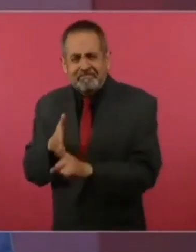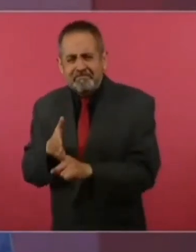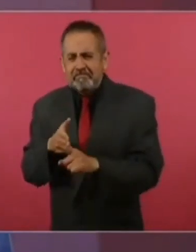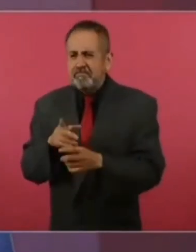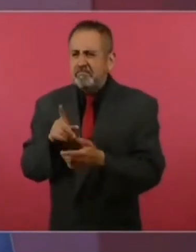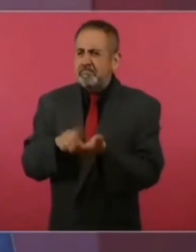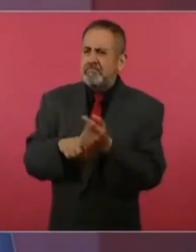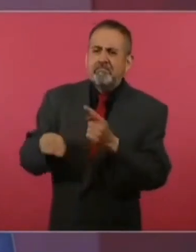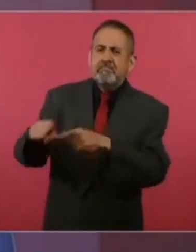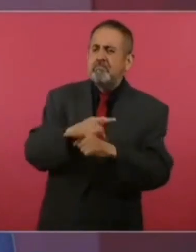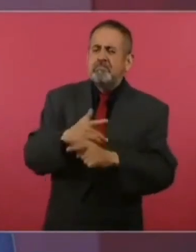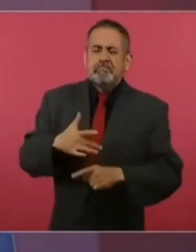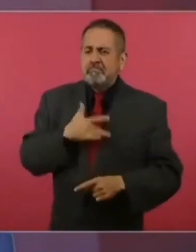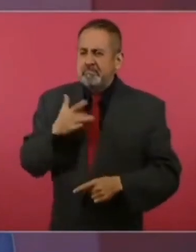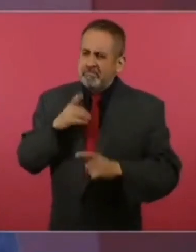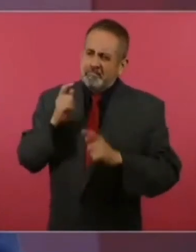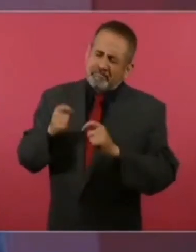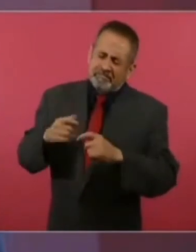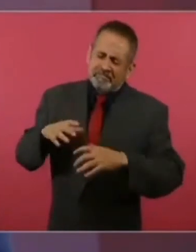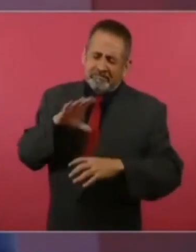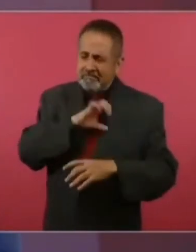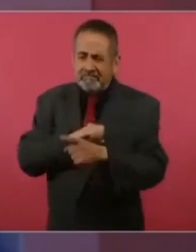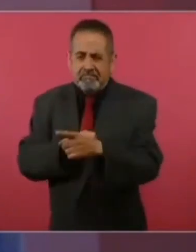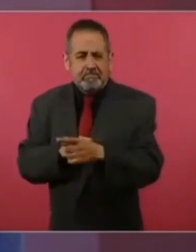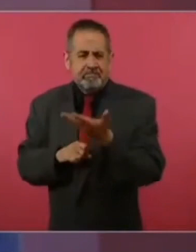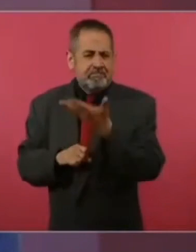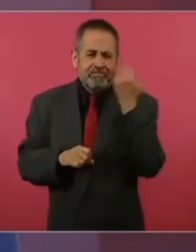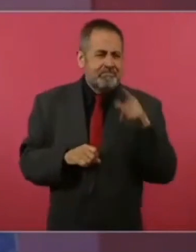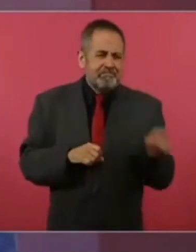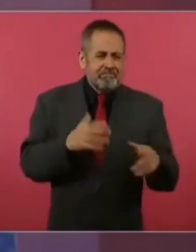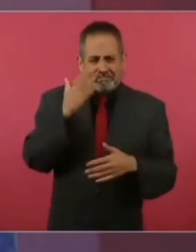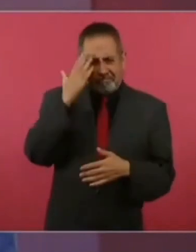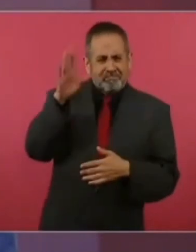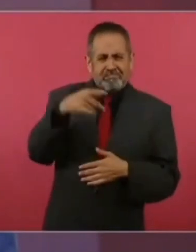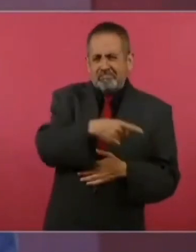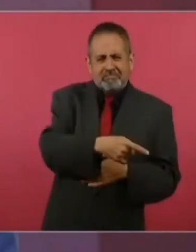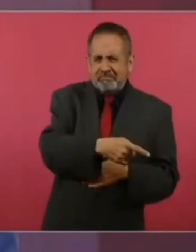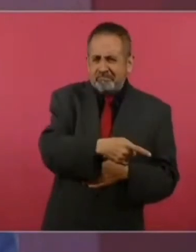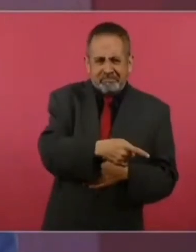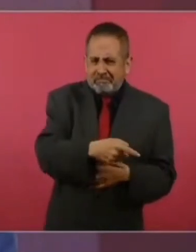los sentimientos del pueblo de México. No conocen.